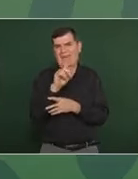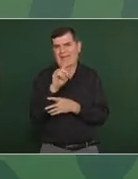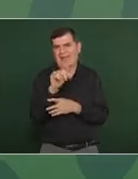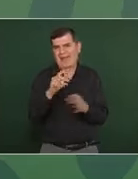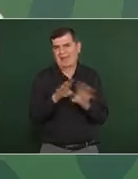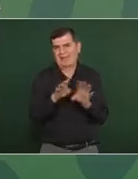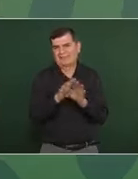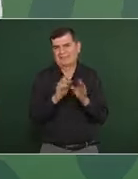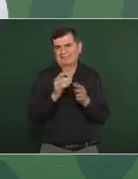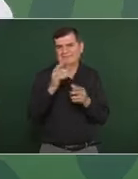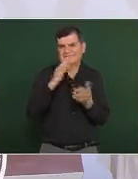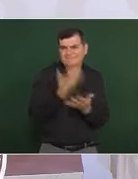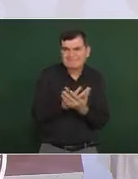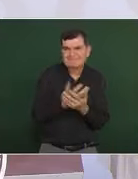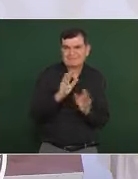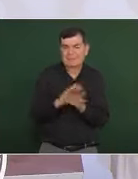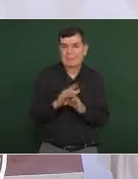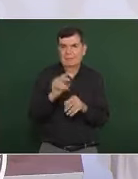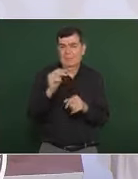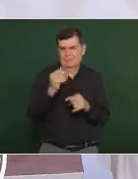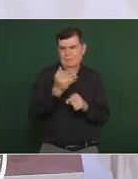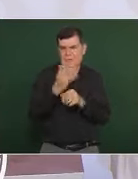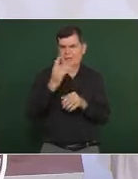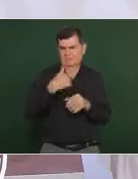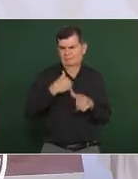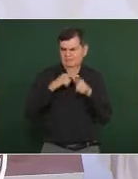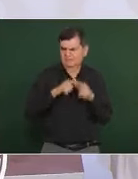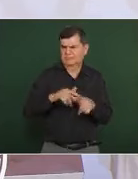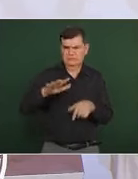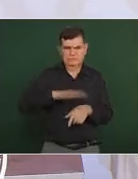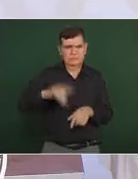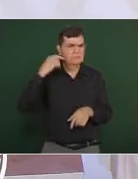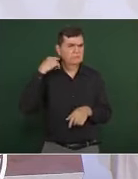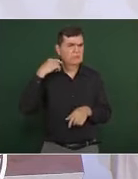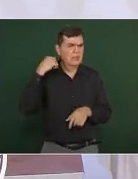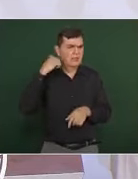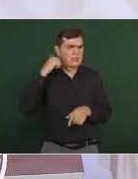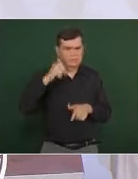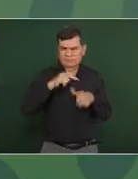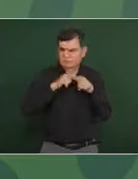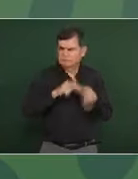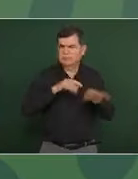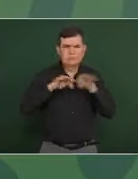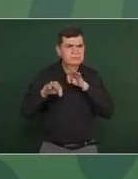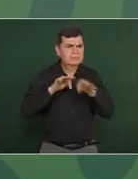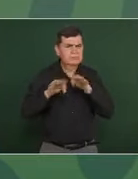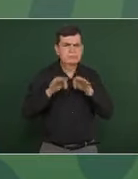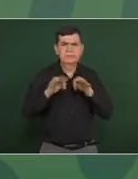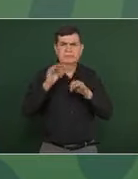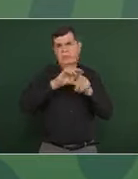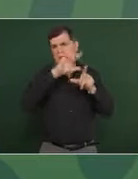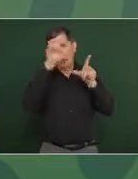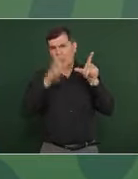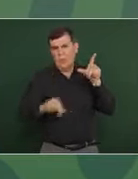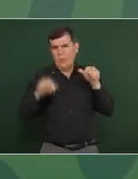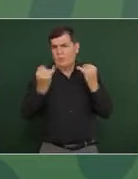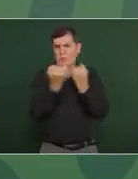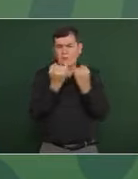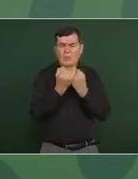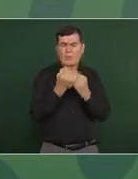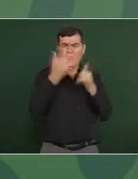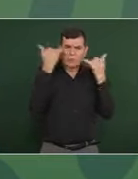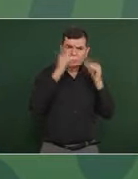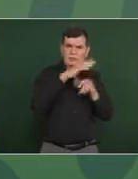aplica para el trabajo que estamos haciendo en Acapulco y en Coyuca, como para todo el país.